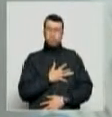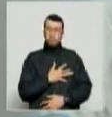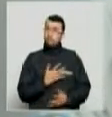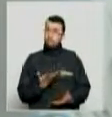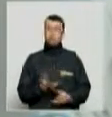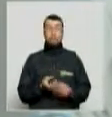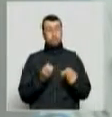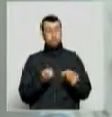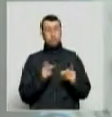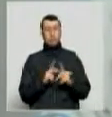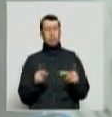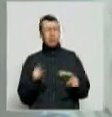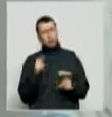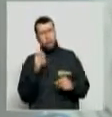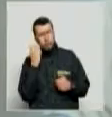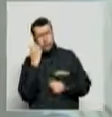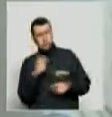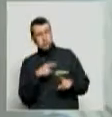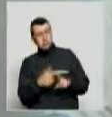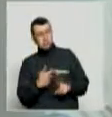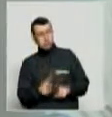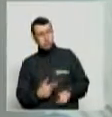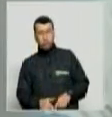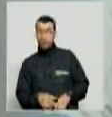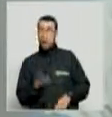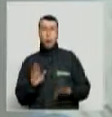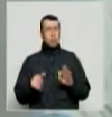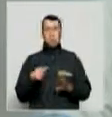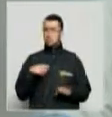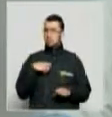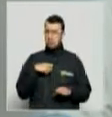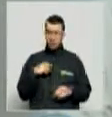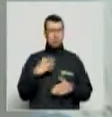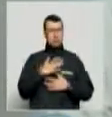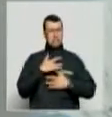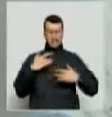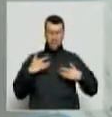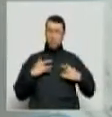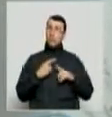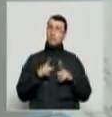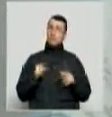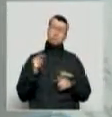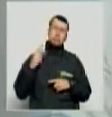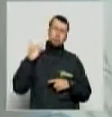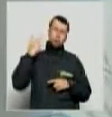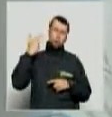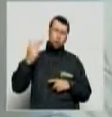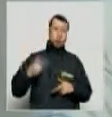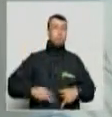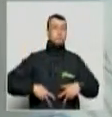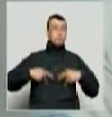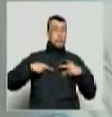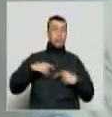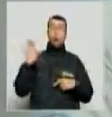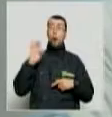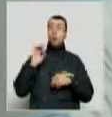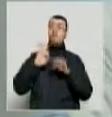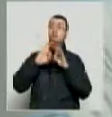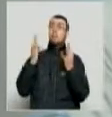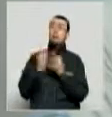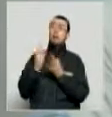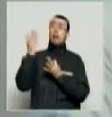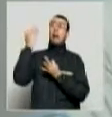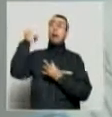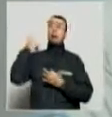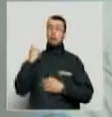enfermedades metabólicas y pacientes que tampoco tengan enfermedades metabólicas y sanos, pero que en su historia de vida o sus antecedentes familiares, sus papás